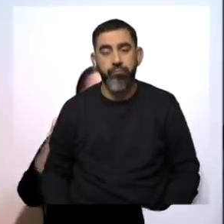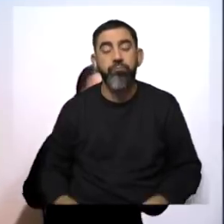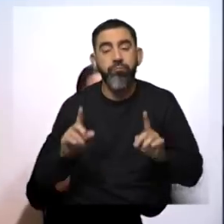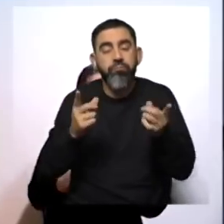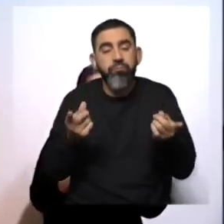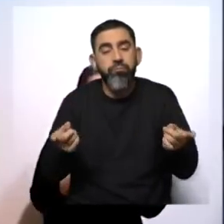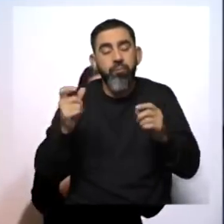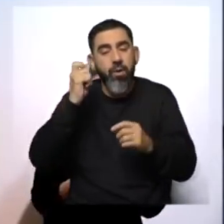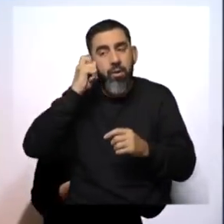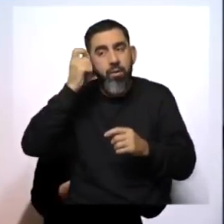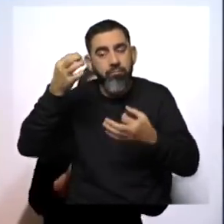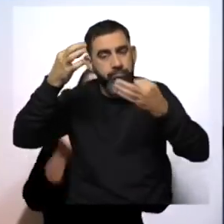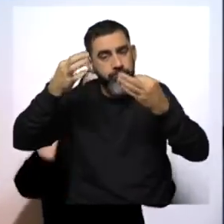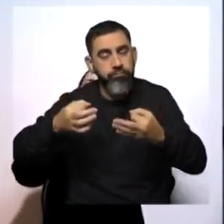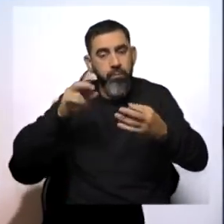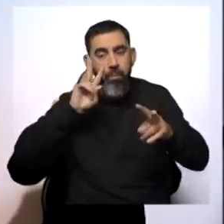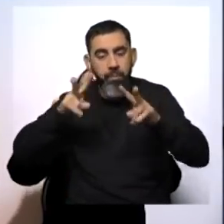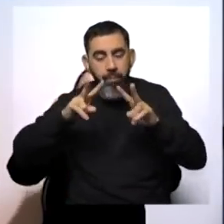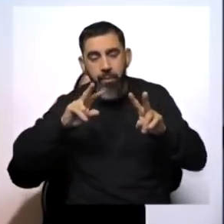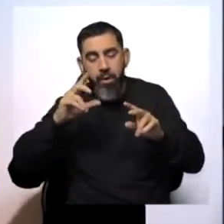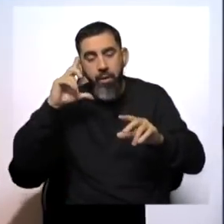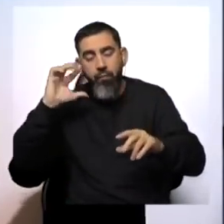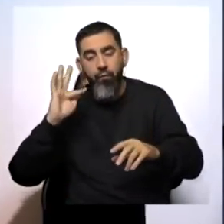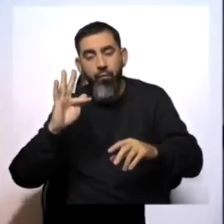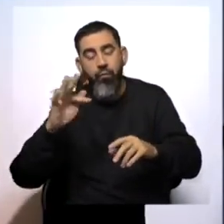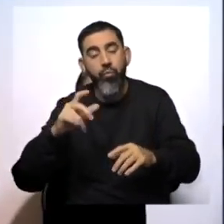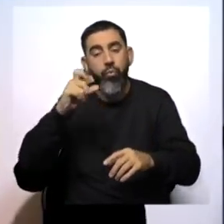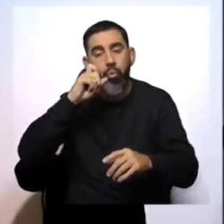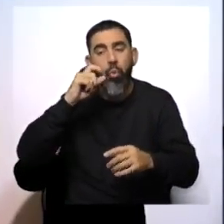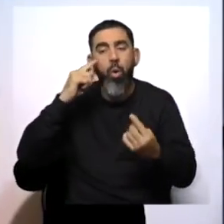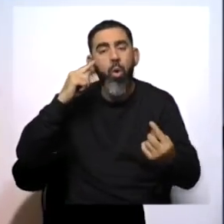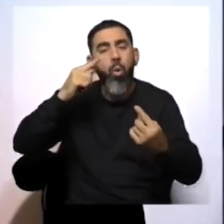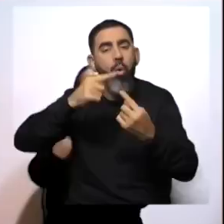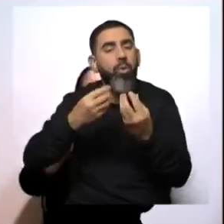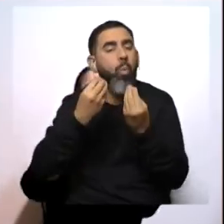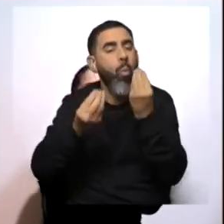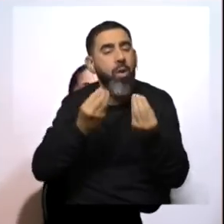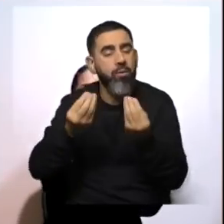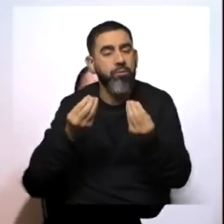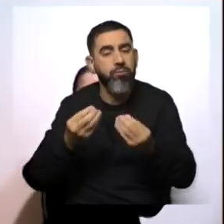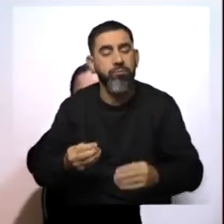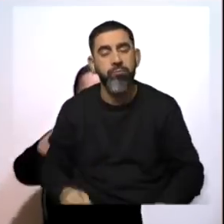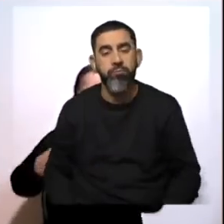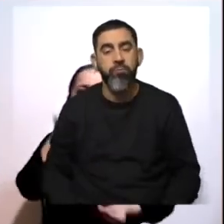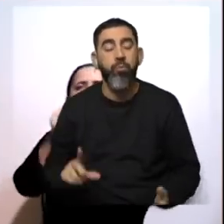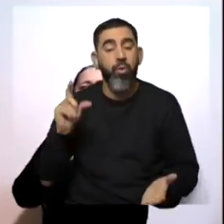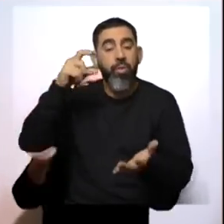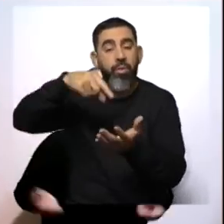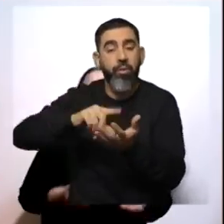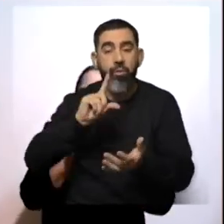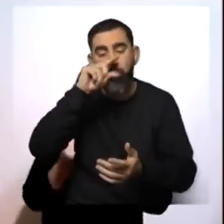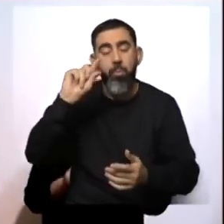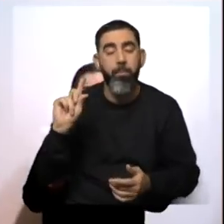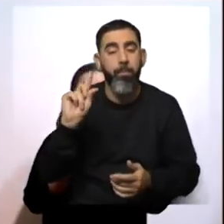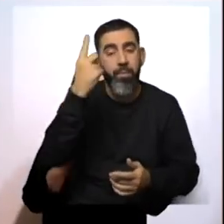formemos esa capacidad de mirar con luces más largas al turismo y hacia dónde vamos que queremos como como destino Montevideo es uno de los principales